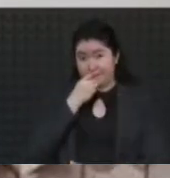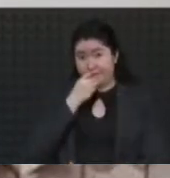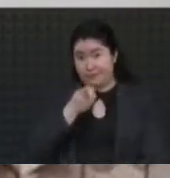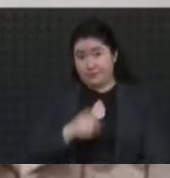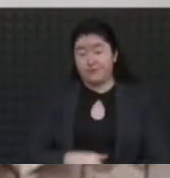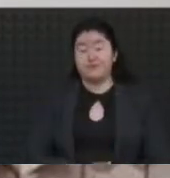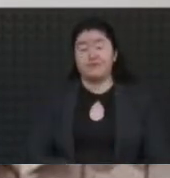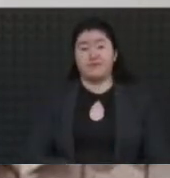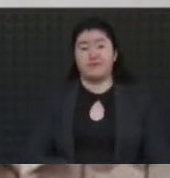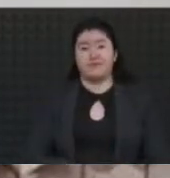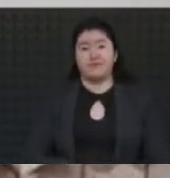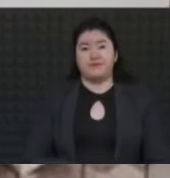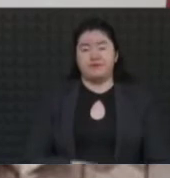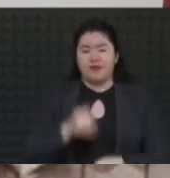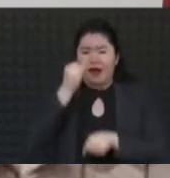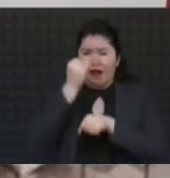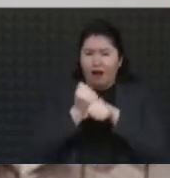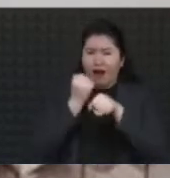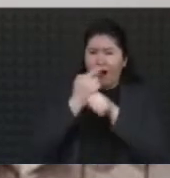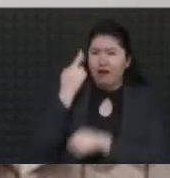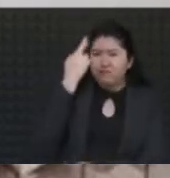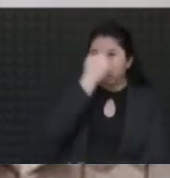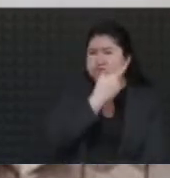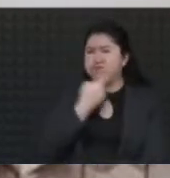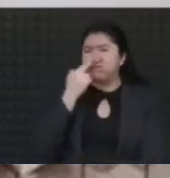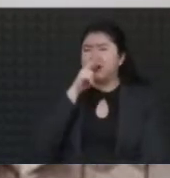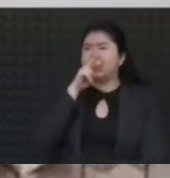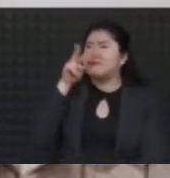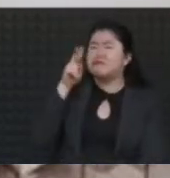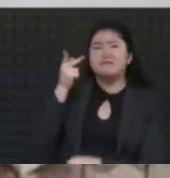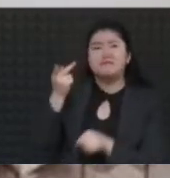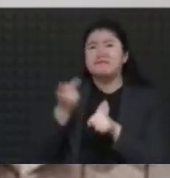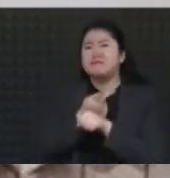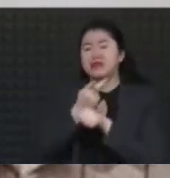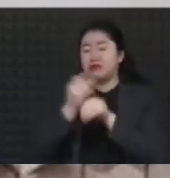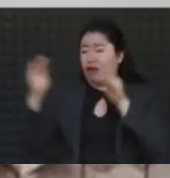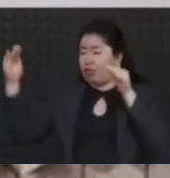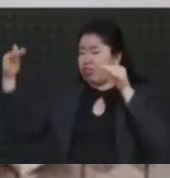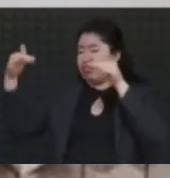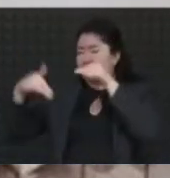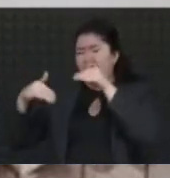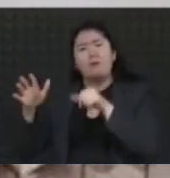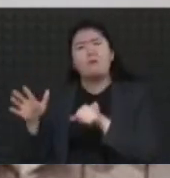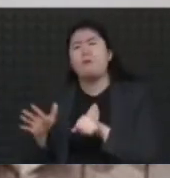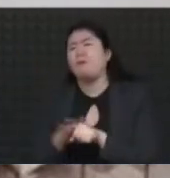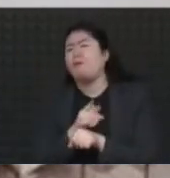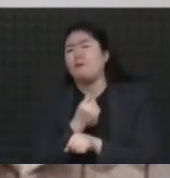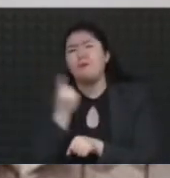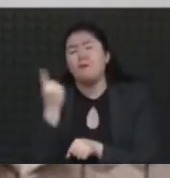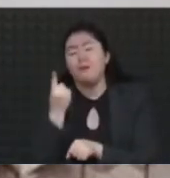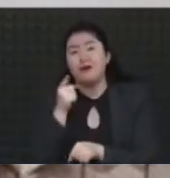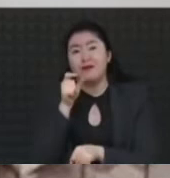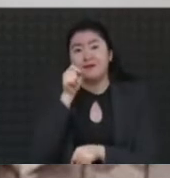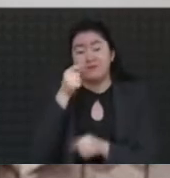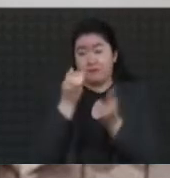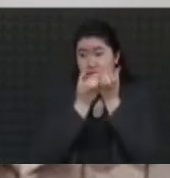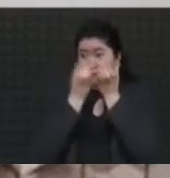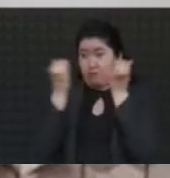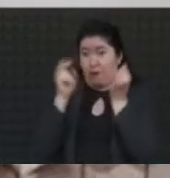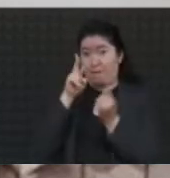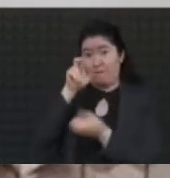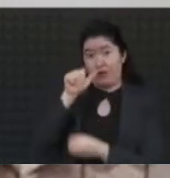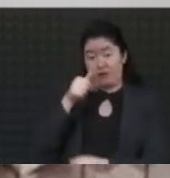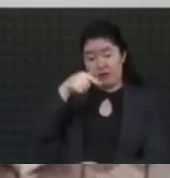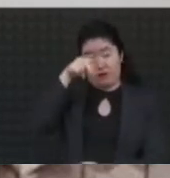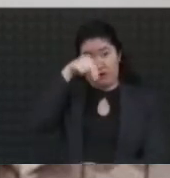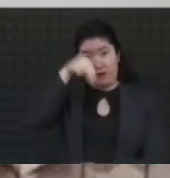Los resultados de los análisis indicaron que el colapso ocurrió como resultado del pandeo de las vigas norte